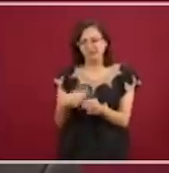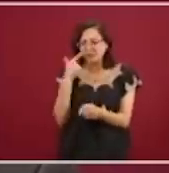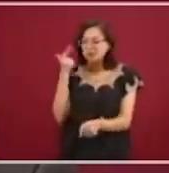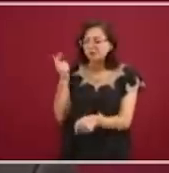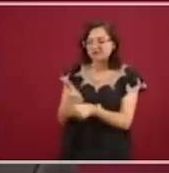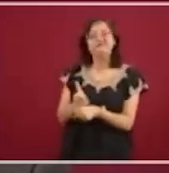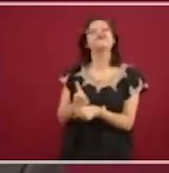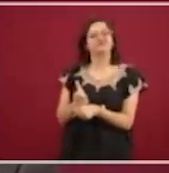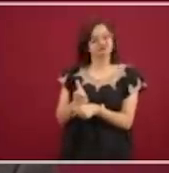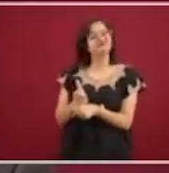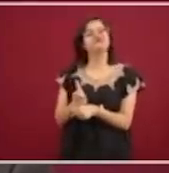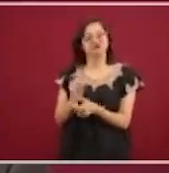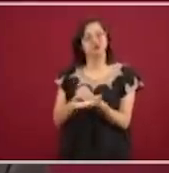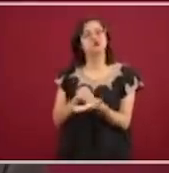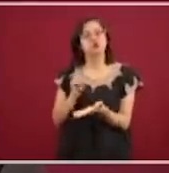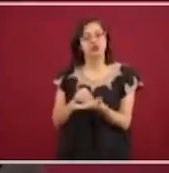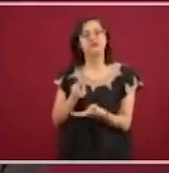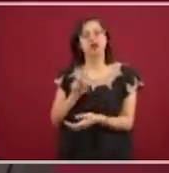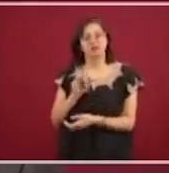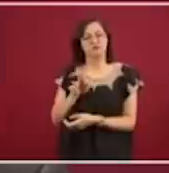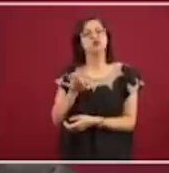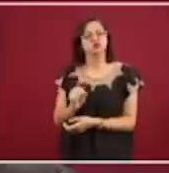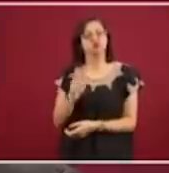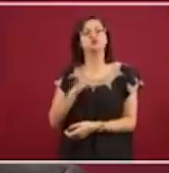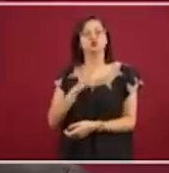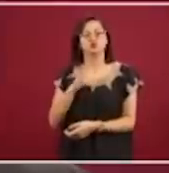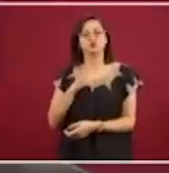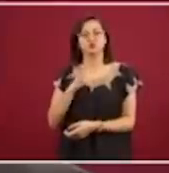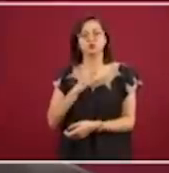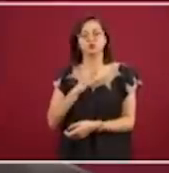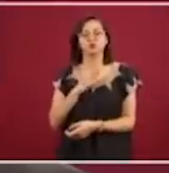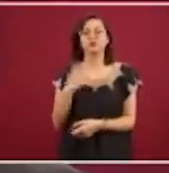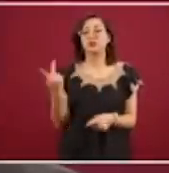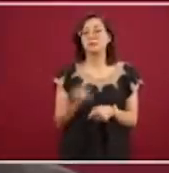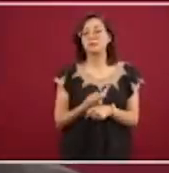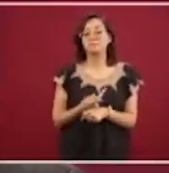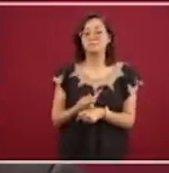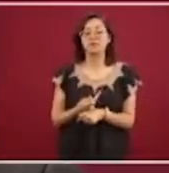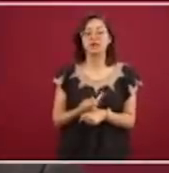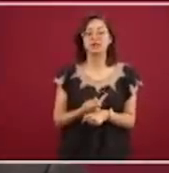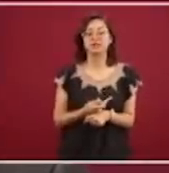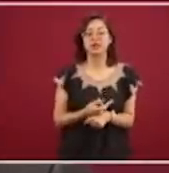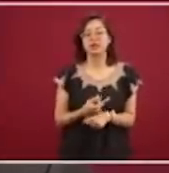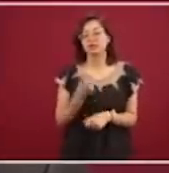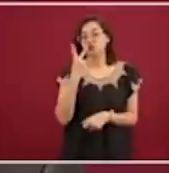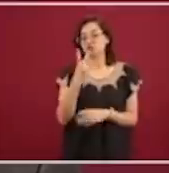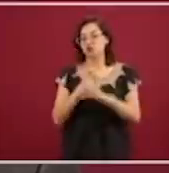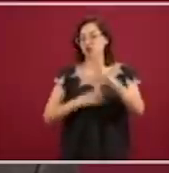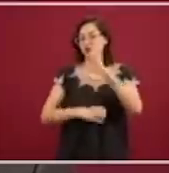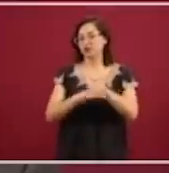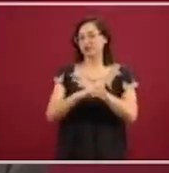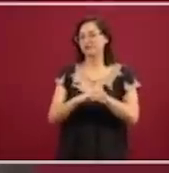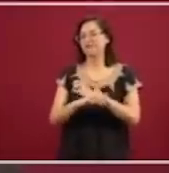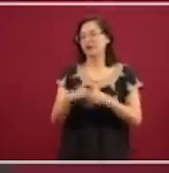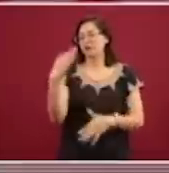pudo detectar que tenían todavía virus. Aquí hay dos fenómenos que aún por esclarecer. El primero